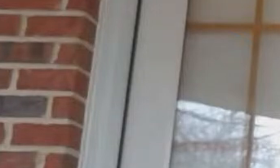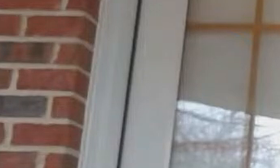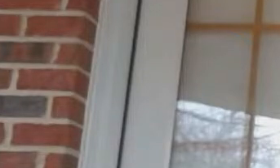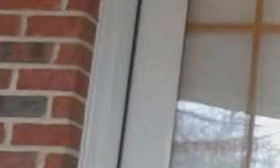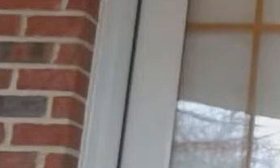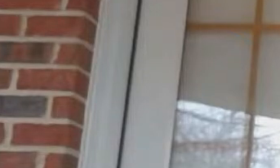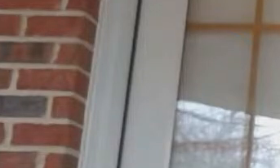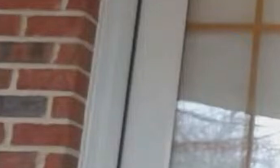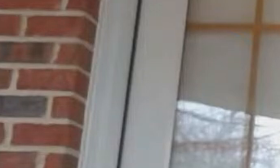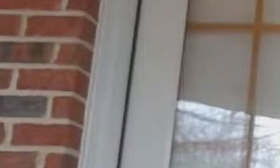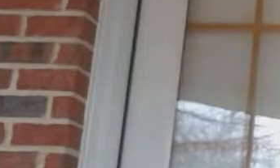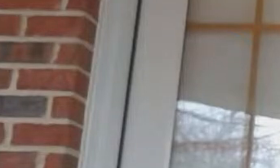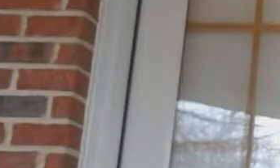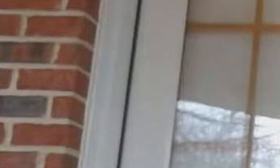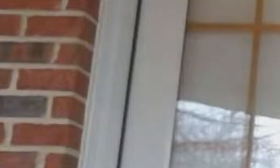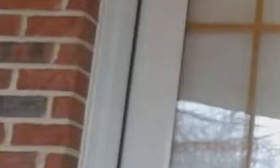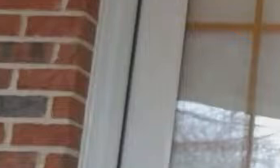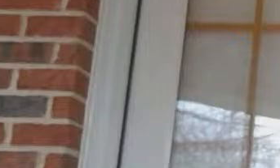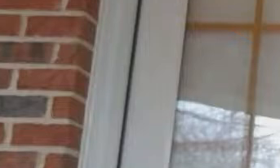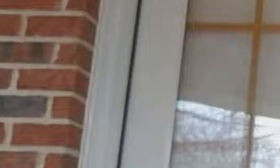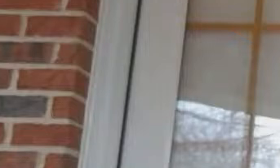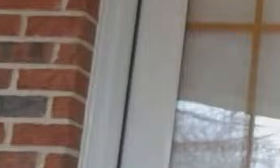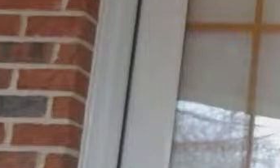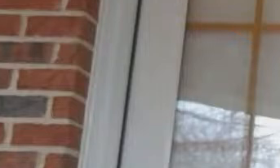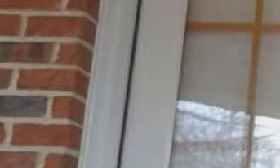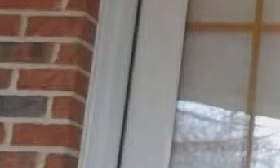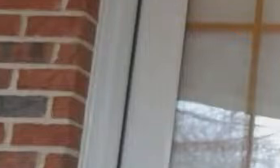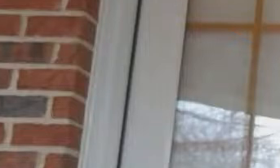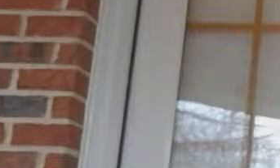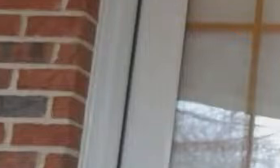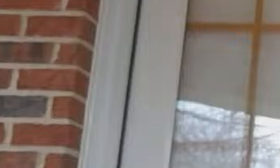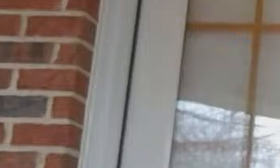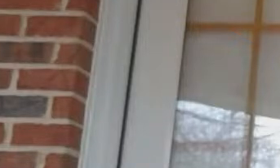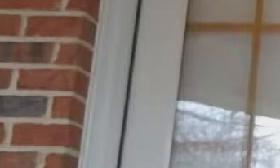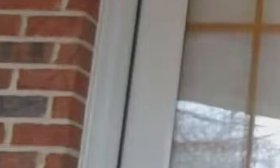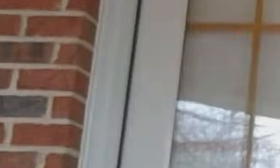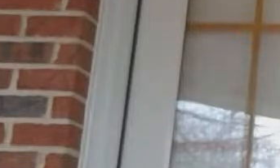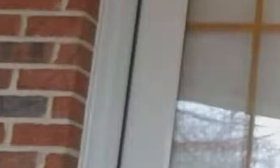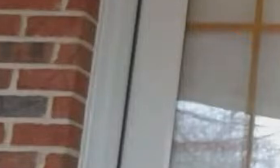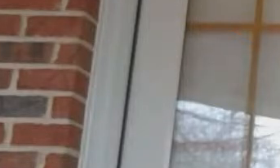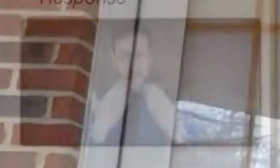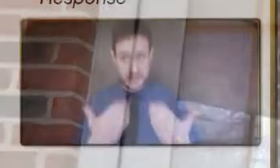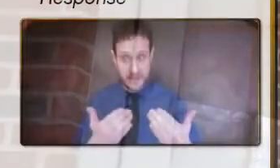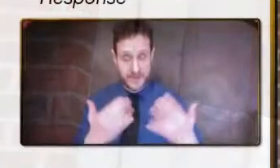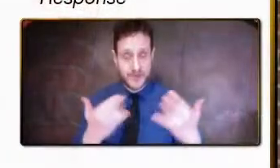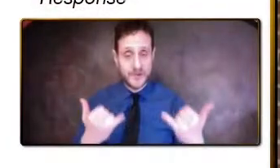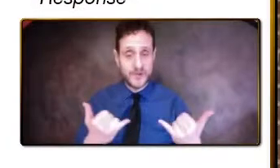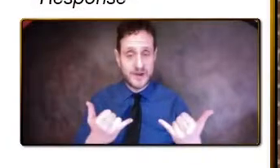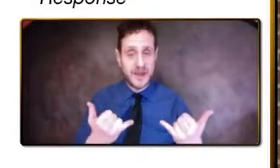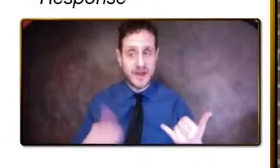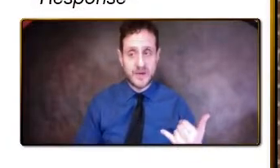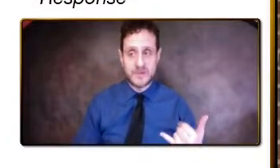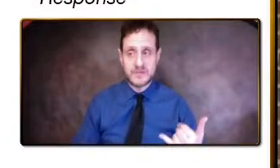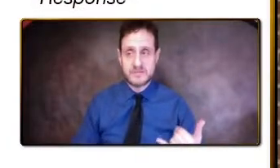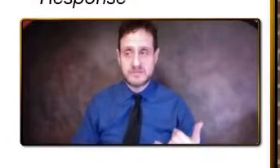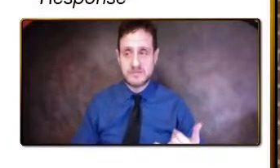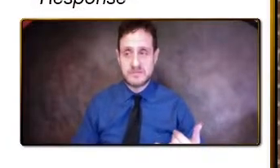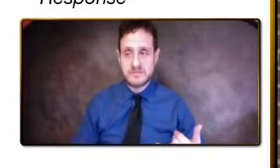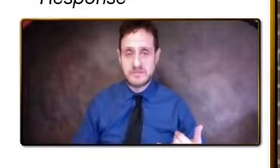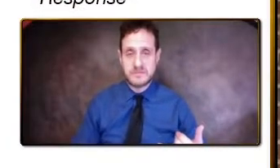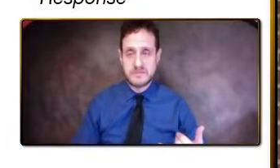de esta pandemia. Muchísimas gracias para su apoyo. Now I will turn it over to Cook